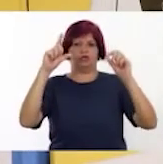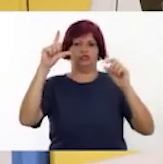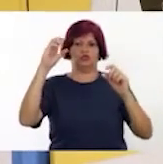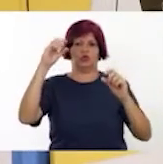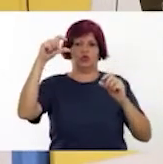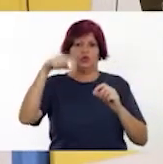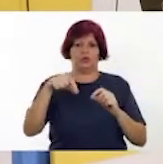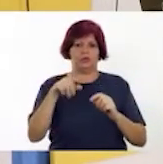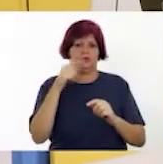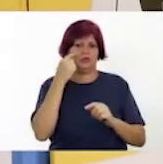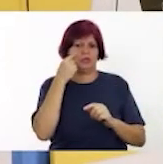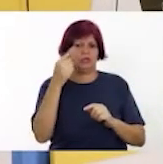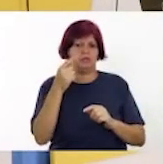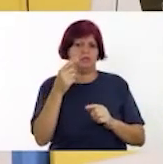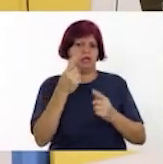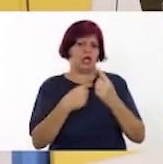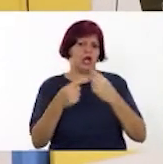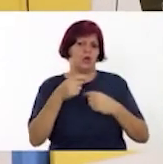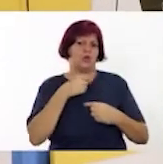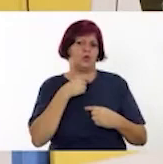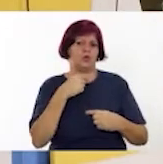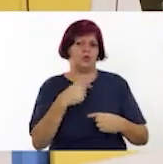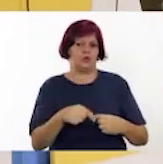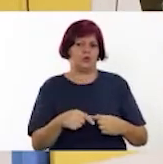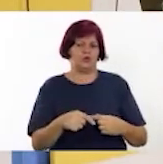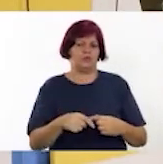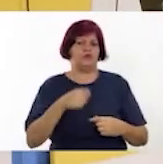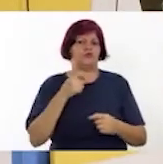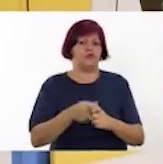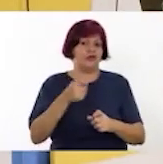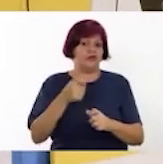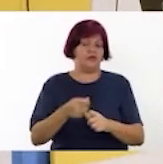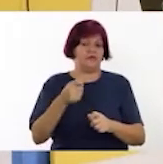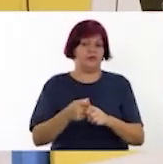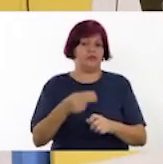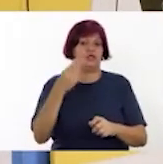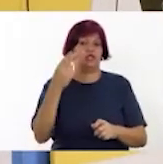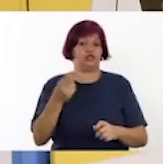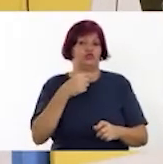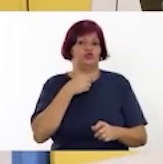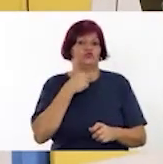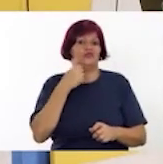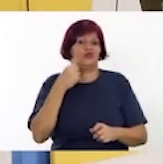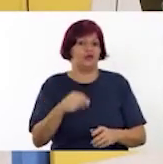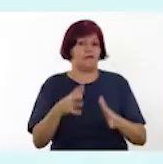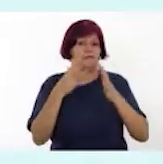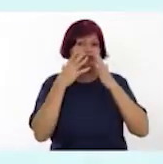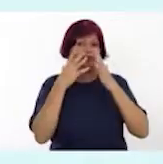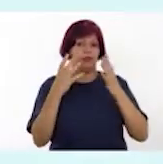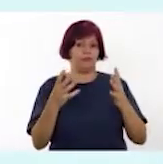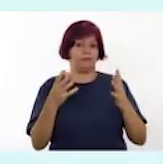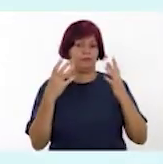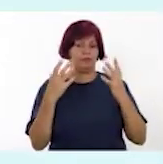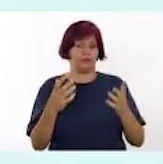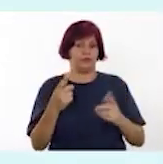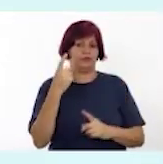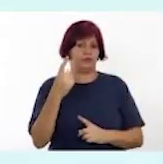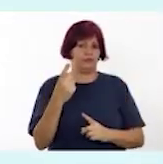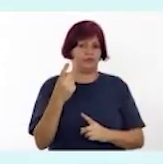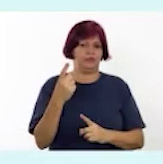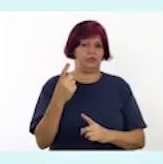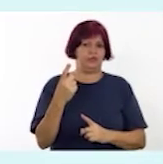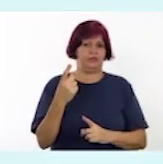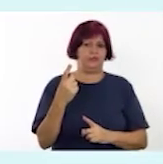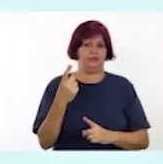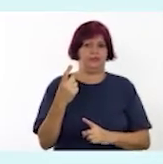algunos ejemplos. Y yo voy a hacer hincapié en dos ejemplos esenciales. El primero, yo